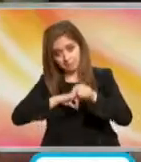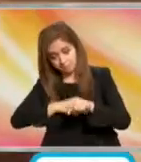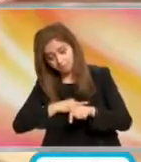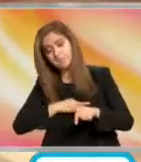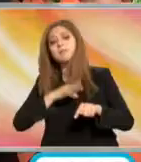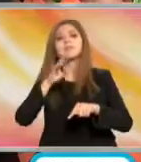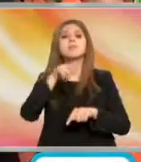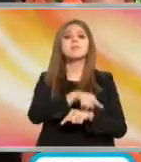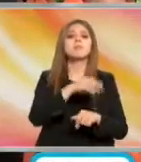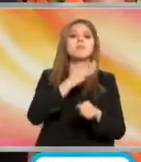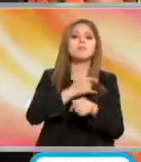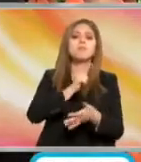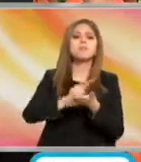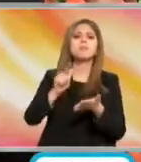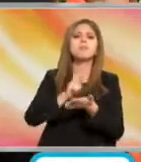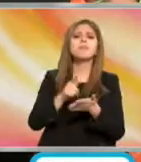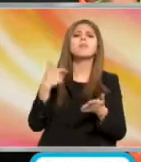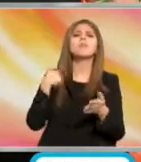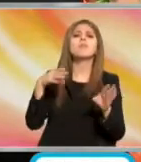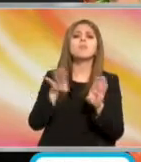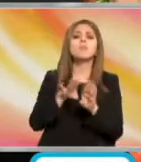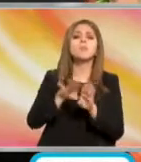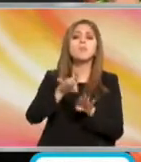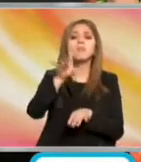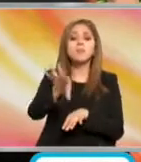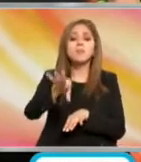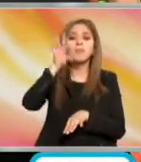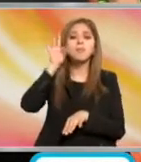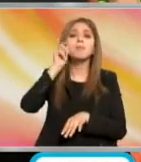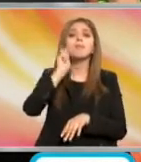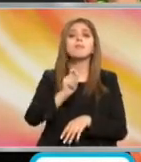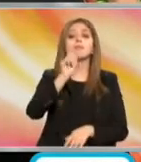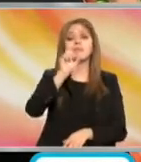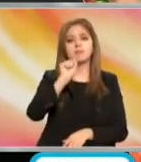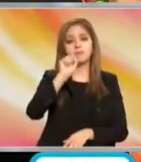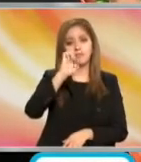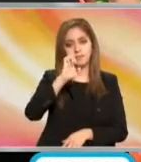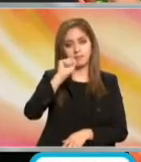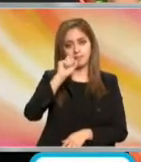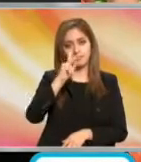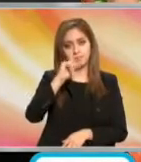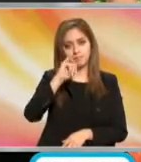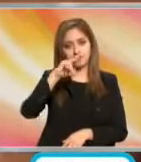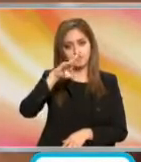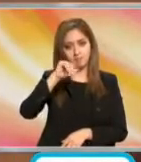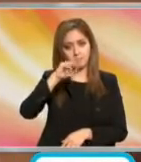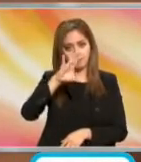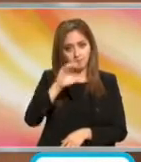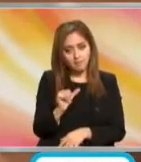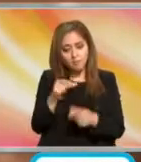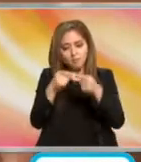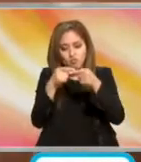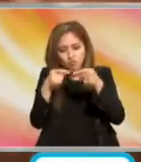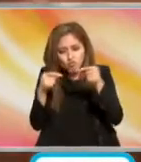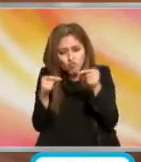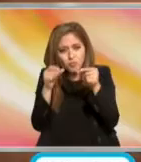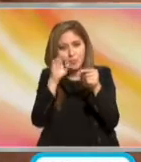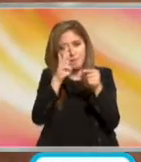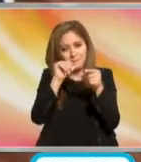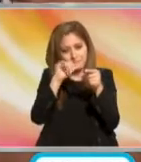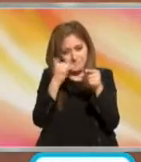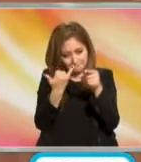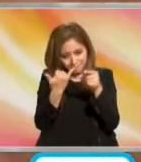limpiarla. Les bien. explico, les recuerdo ahí en casita. Escogemos espinaca baby para que sea de la hoja un poquito más tierna. Y el tallito que se alcanza a ver